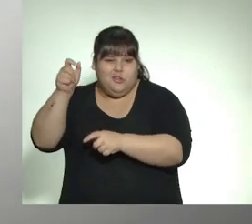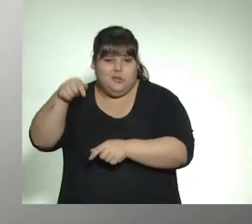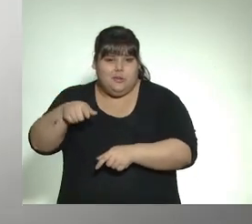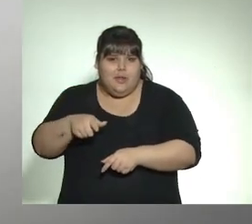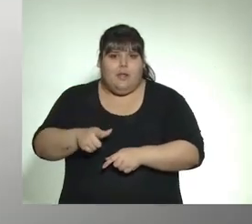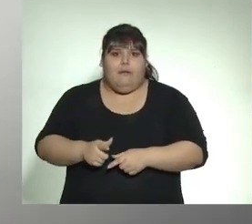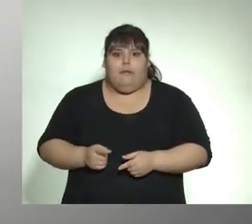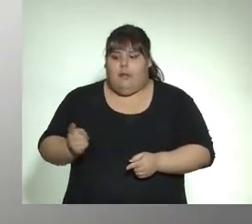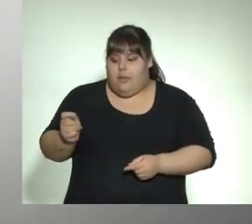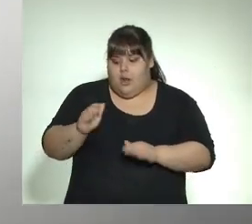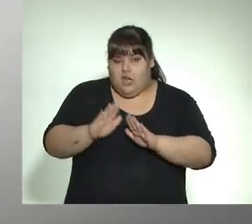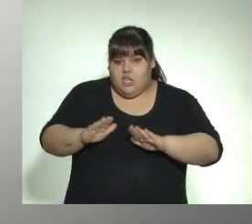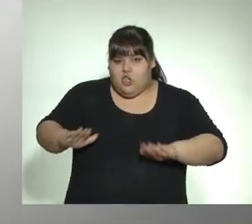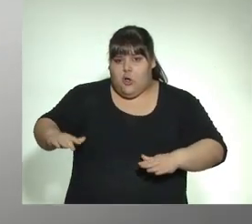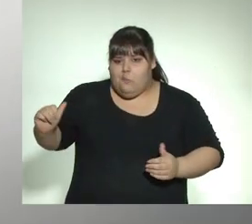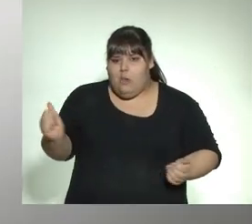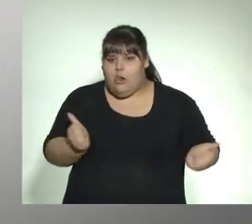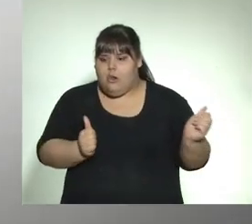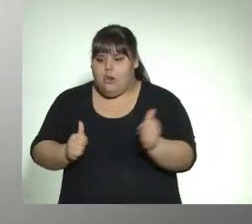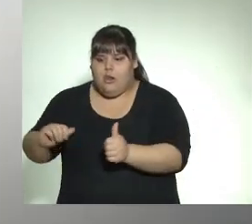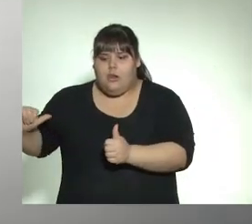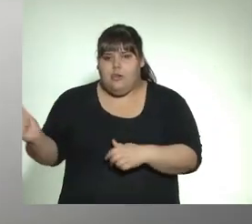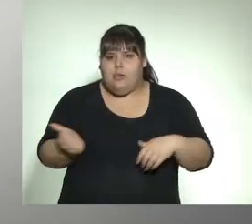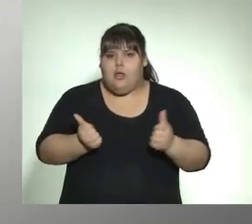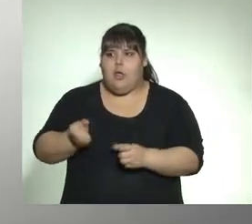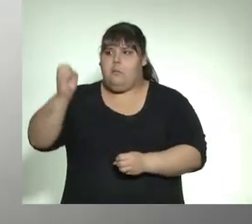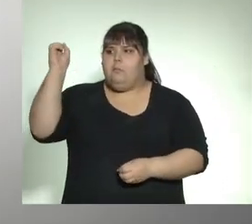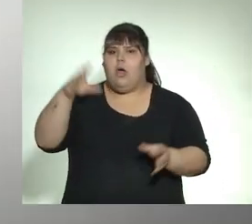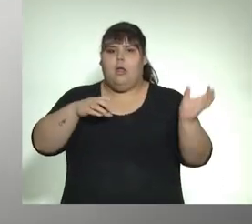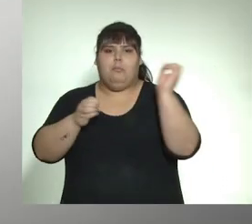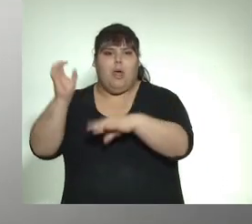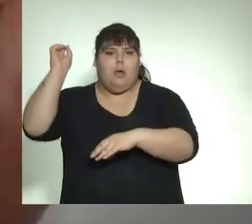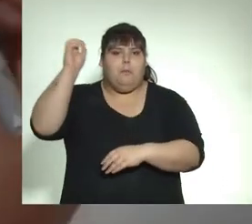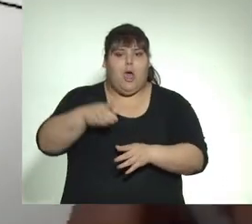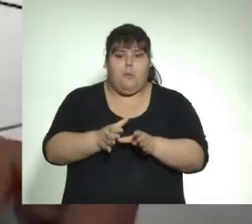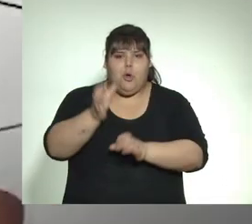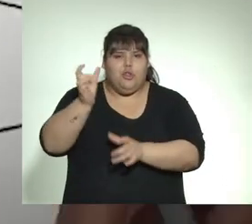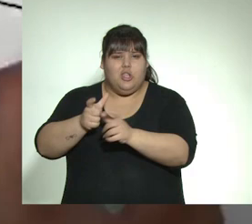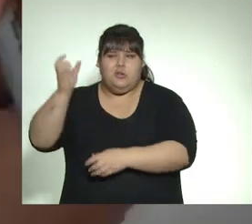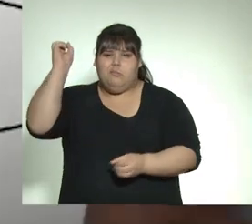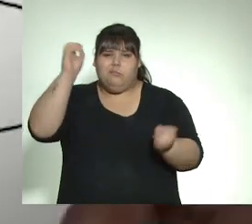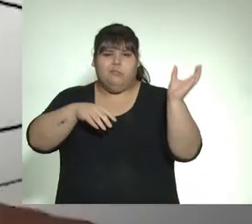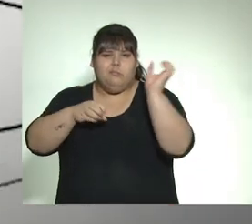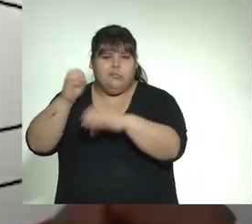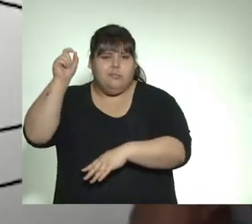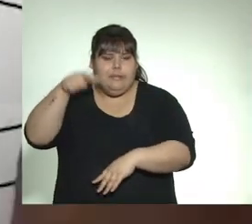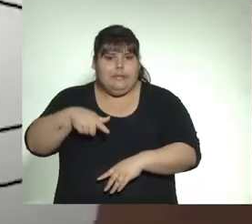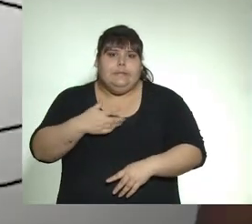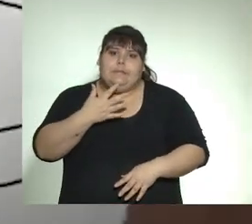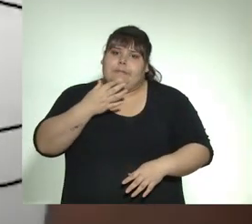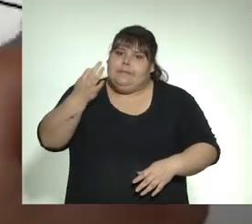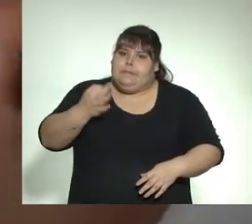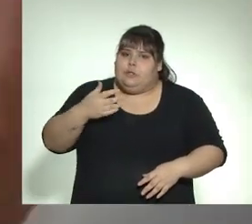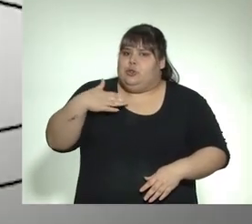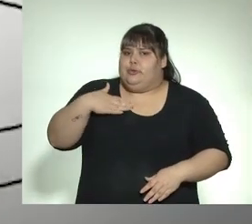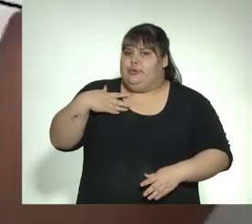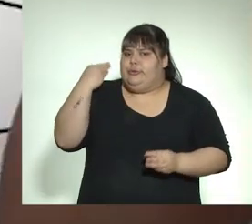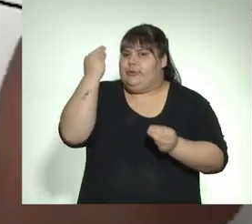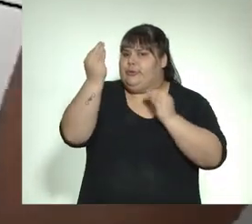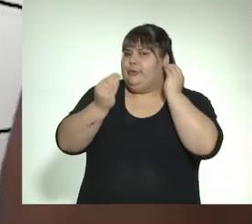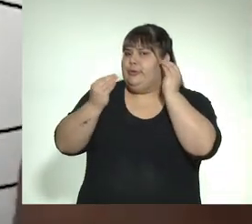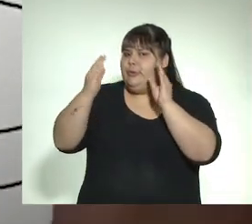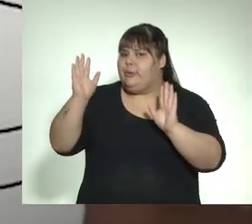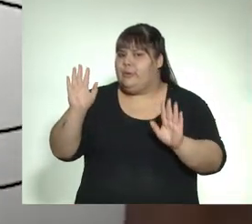Y a cada ratito vienen chicos que ponen más botellas encima mío. La verdad,